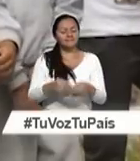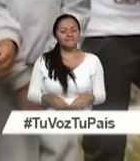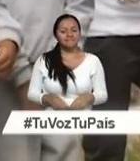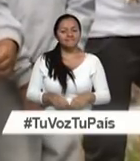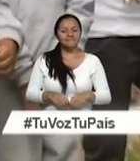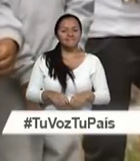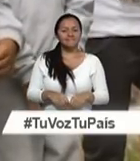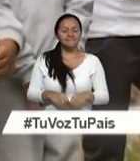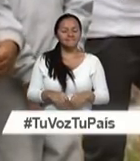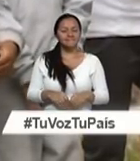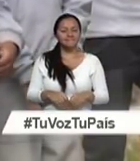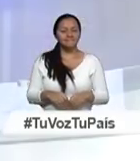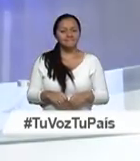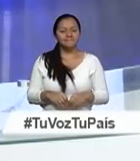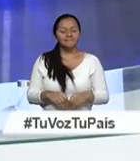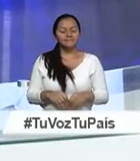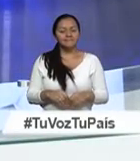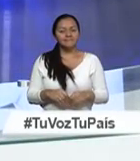fortalezas.